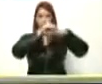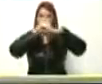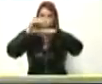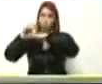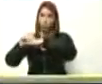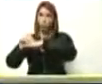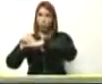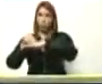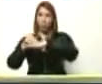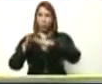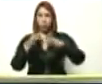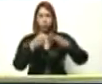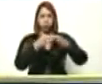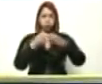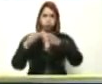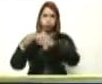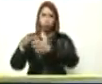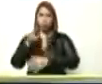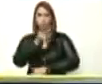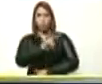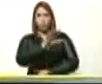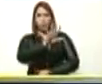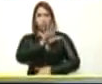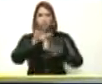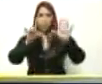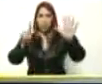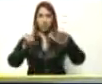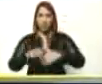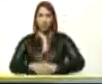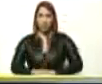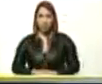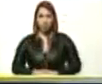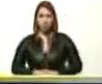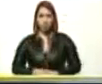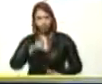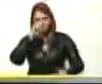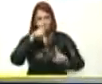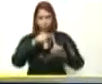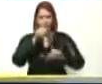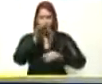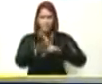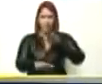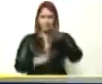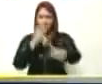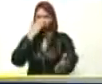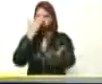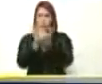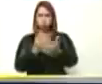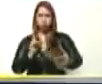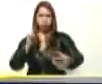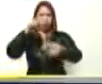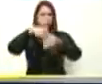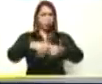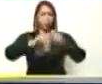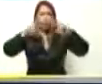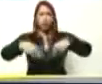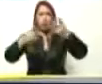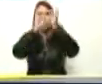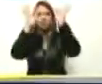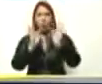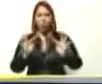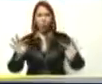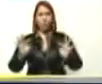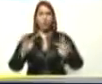a la brigada, 256, a marcar el paso, y a incorporarse, en las nuevas formas,